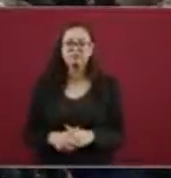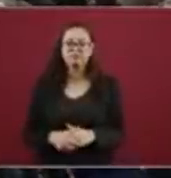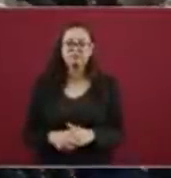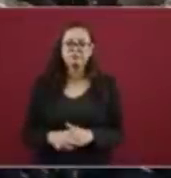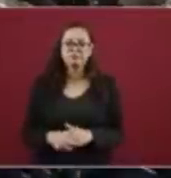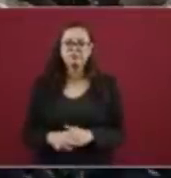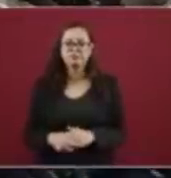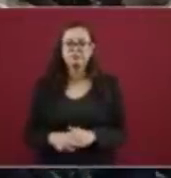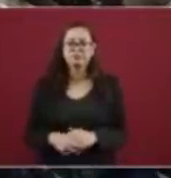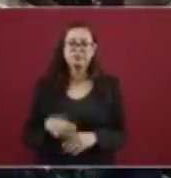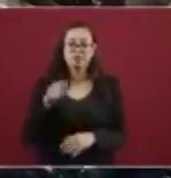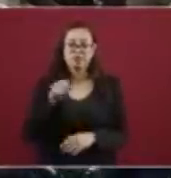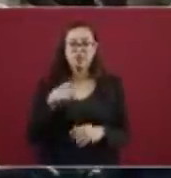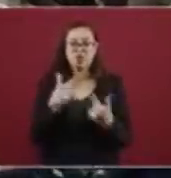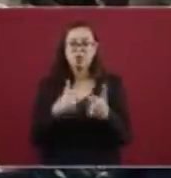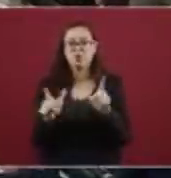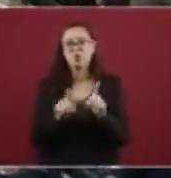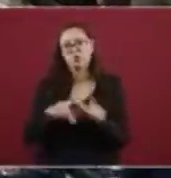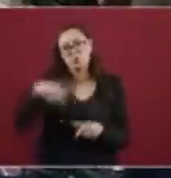del Grupo México